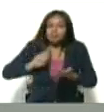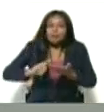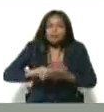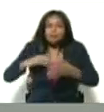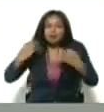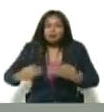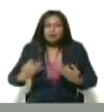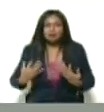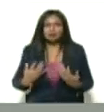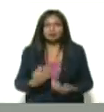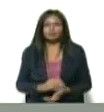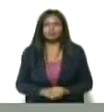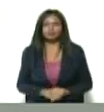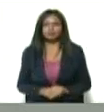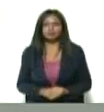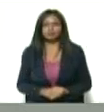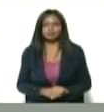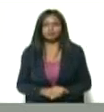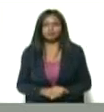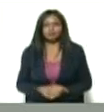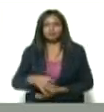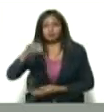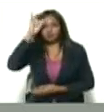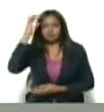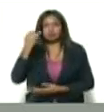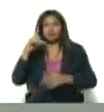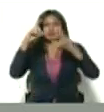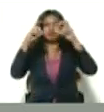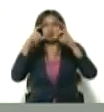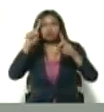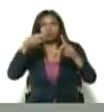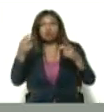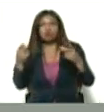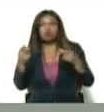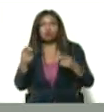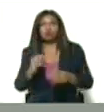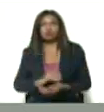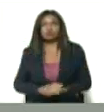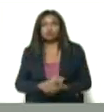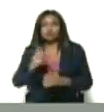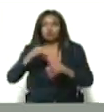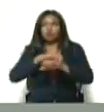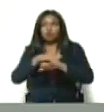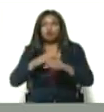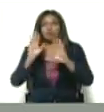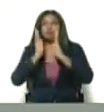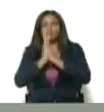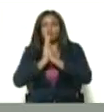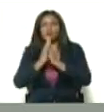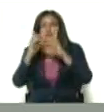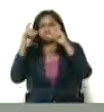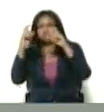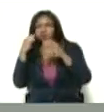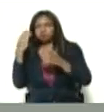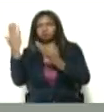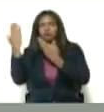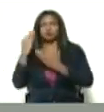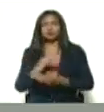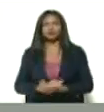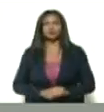mío santo. No sé si tienen imágenes de eso, Jorge. Sí, sí, presidente. Colóquenla, por favor. Vamos a poner las imágenes de la